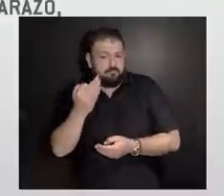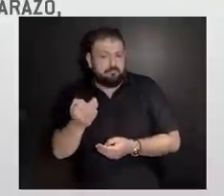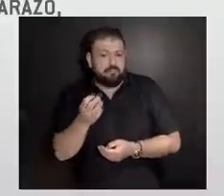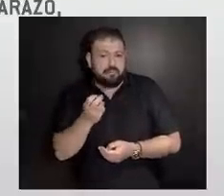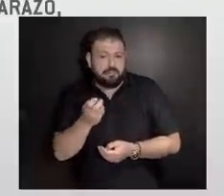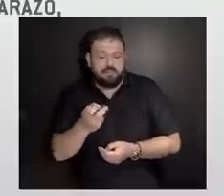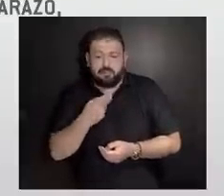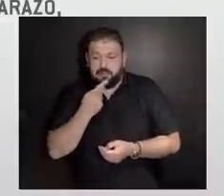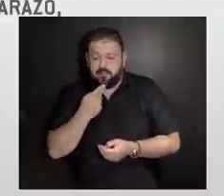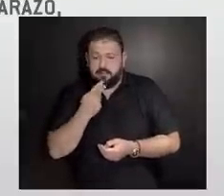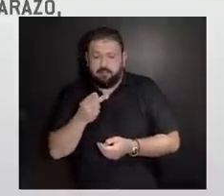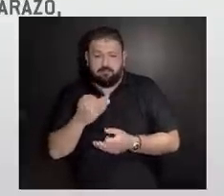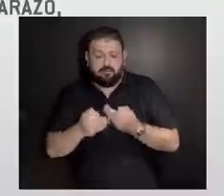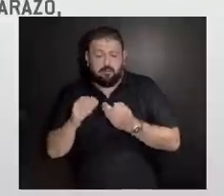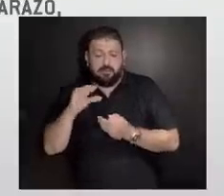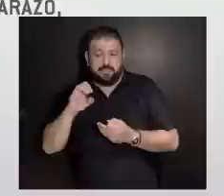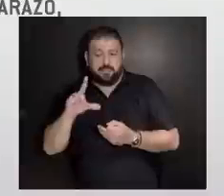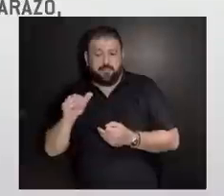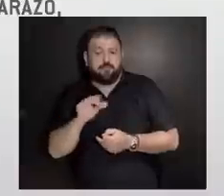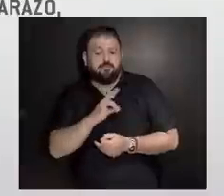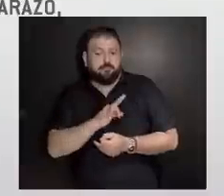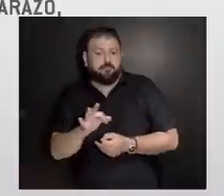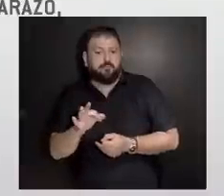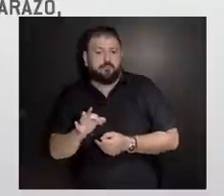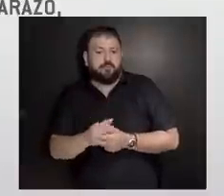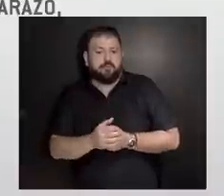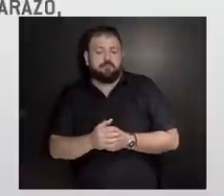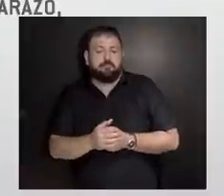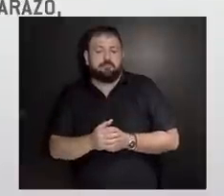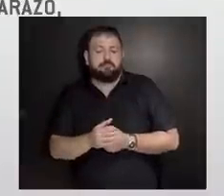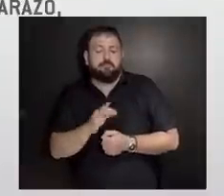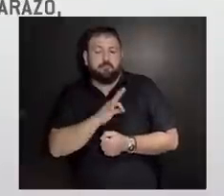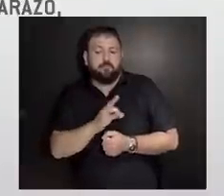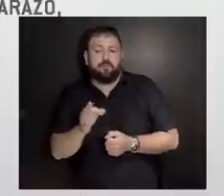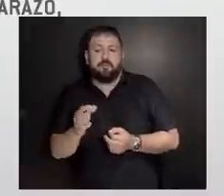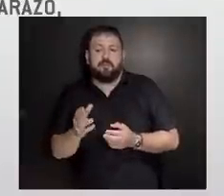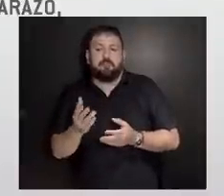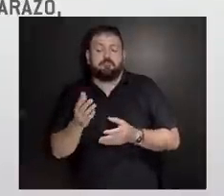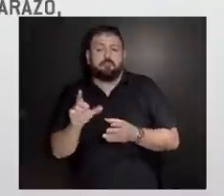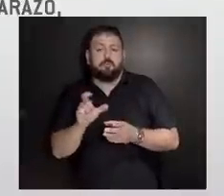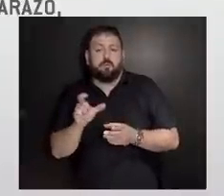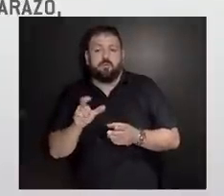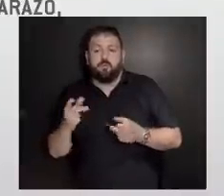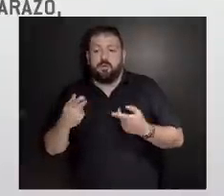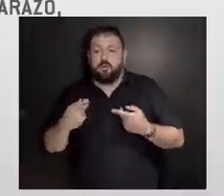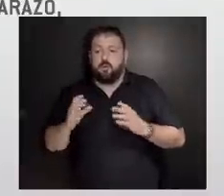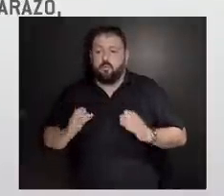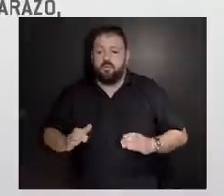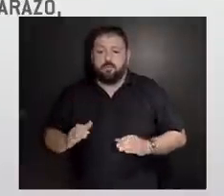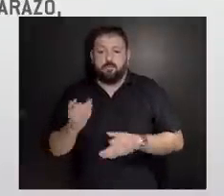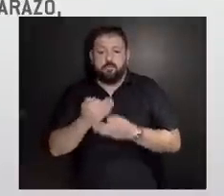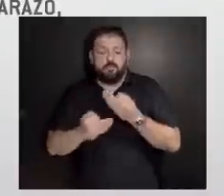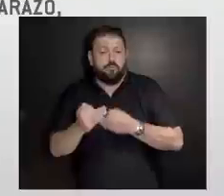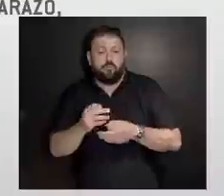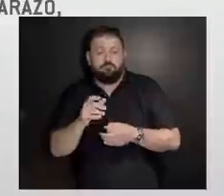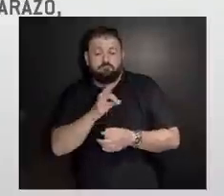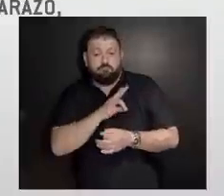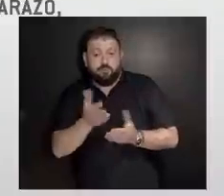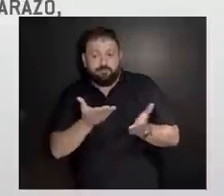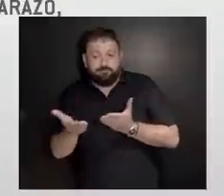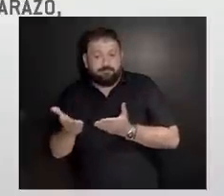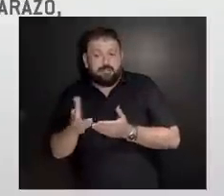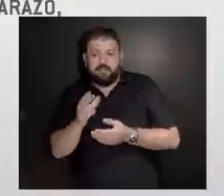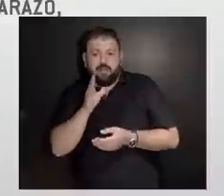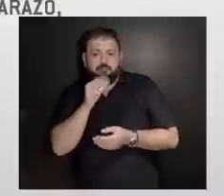de estas células y por lo tal una deficiencia, es decir, nuestro cuerpo ya no va a producir insulina porque ya no tiene esas células.